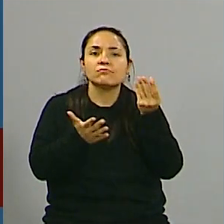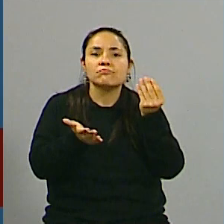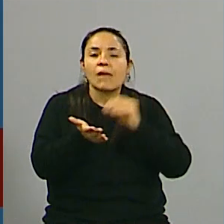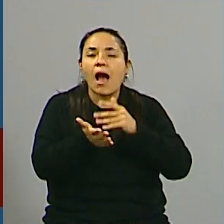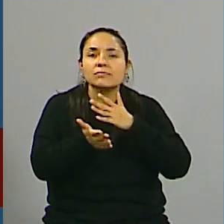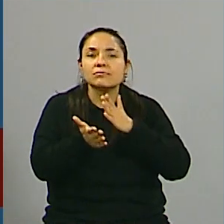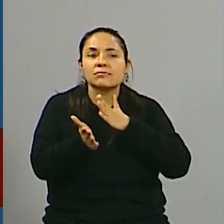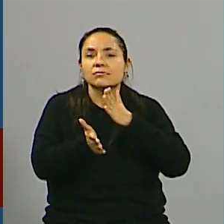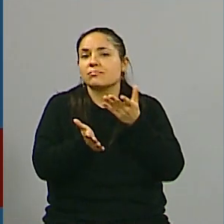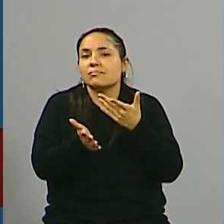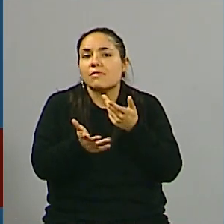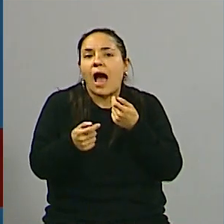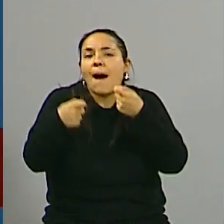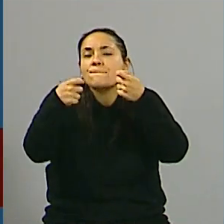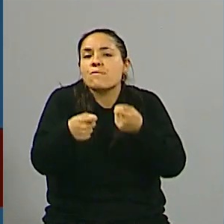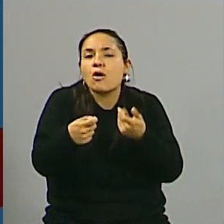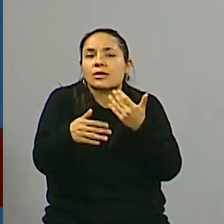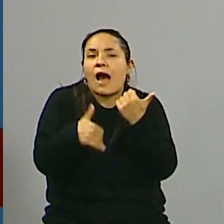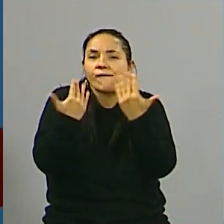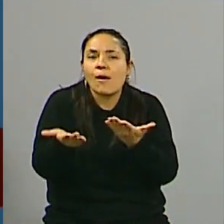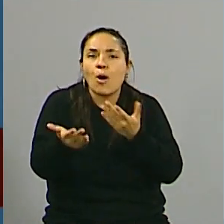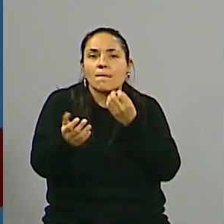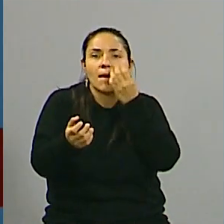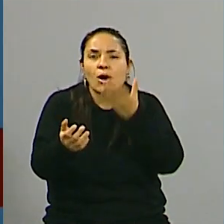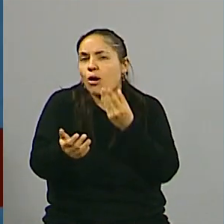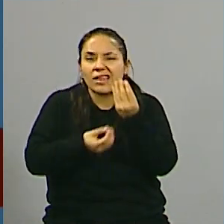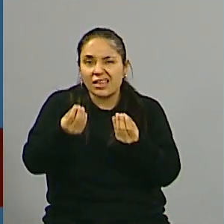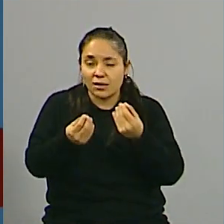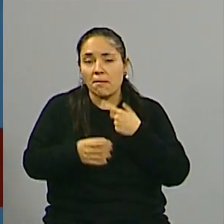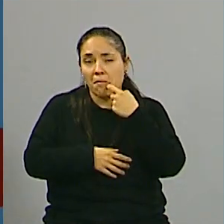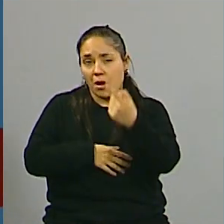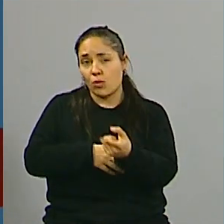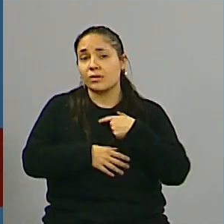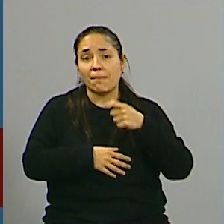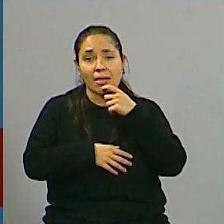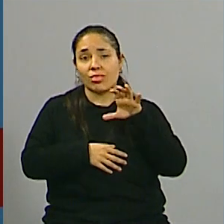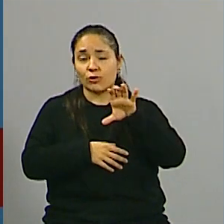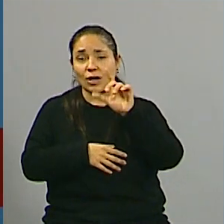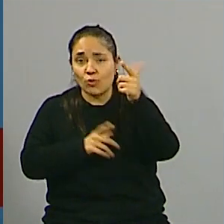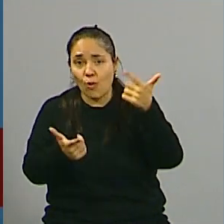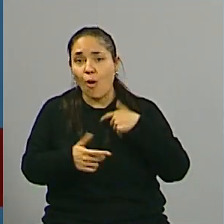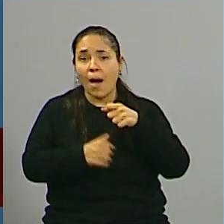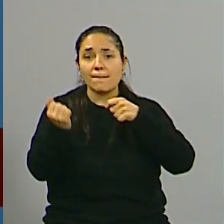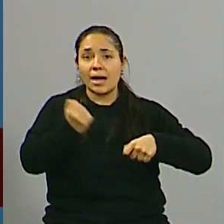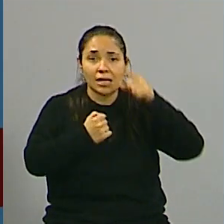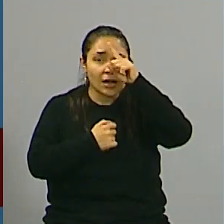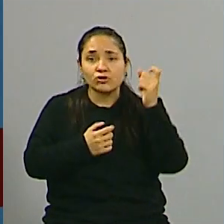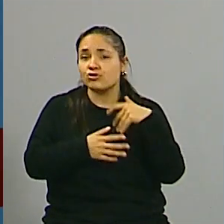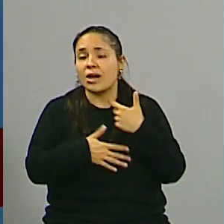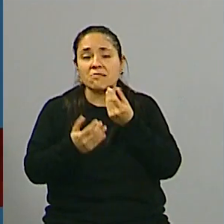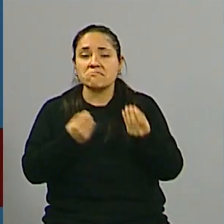no tenemos conocimiento. Bueno, vos bien decías que Mendoza no tiene y es una de las pocas provincias que quedan en el país que no tienen este tipo de